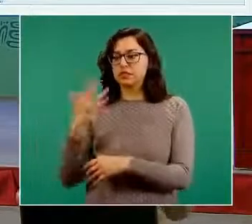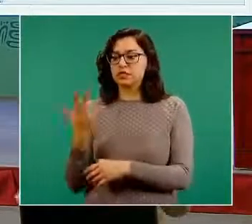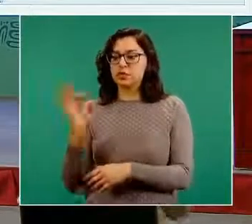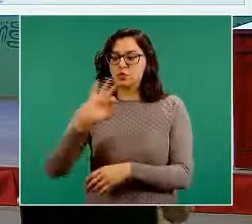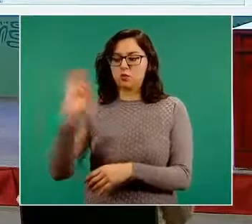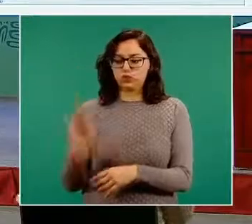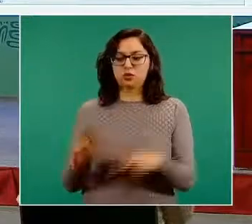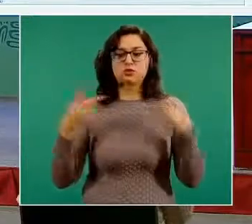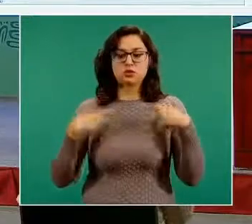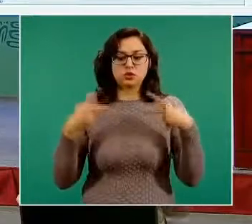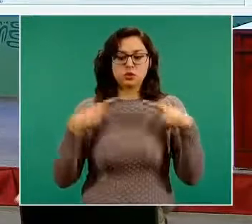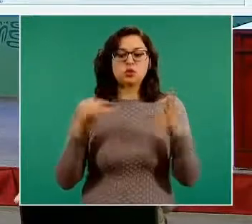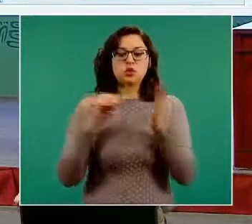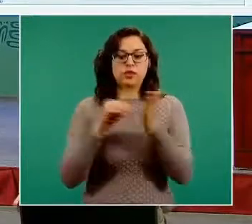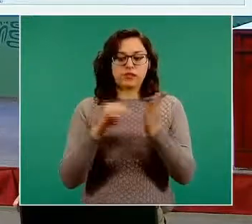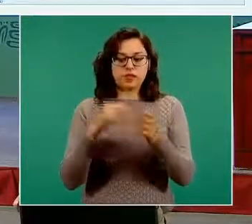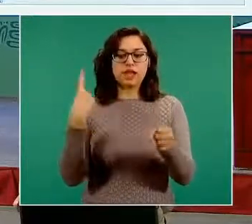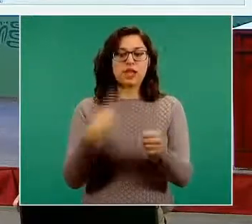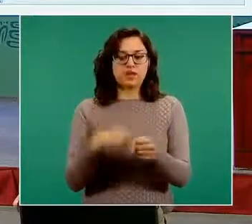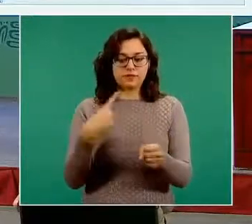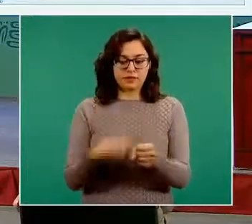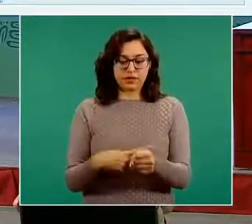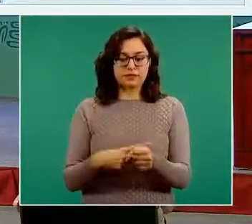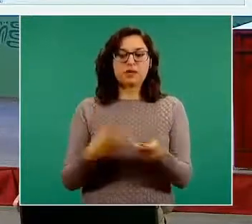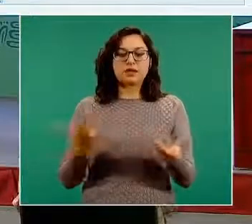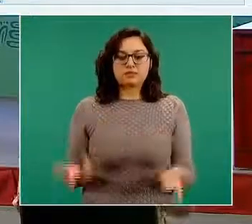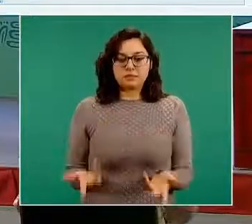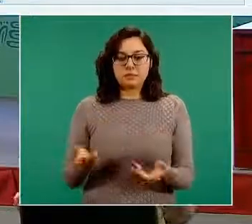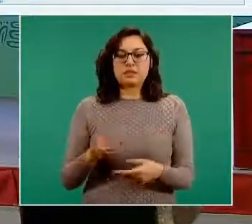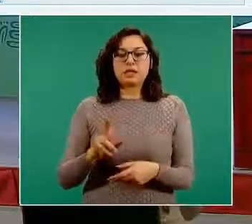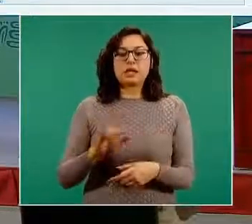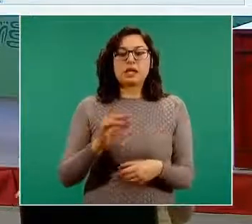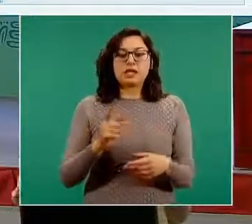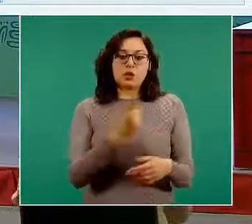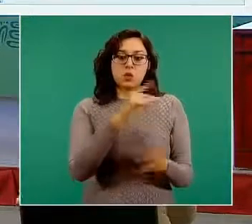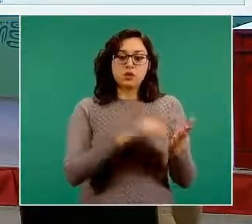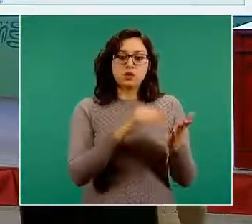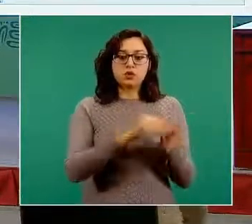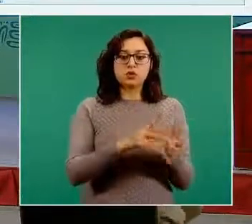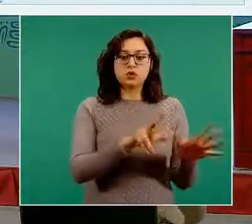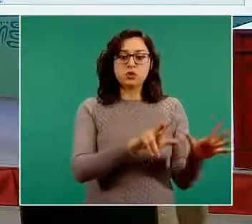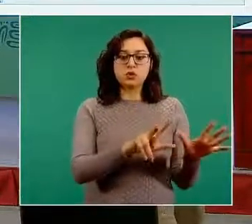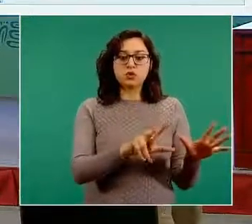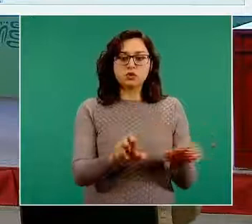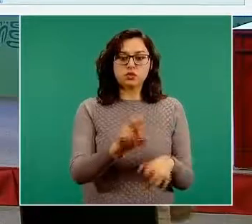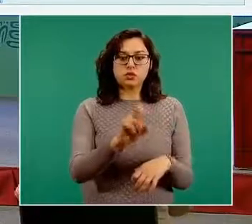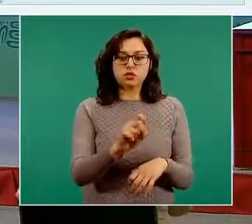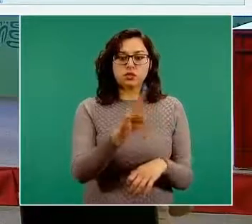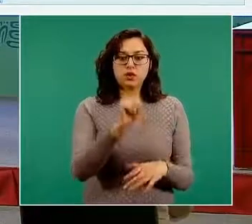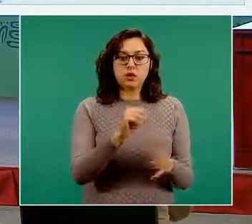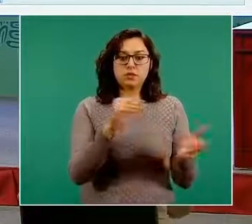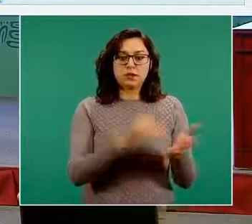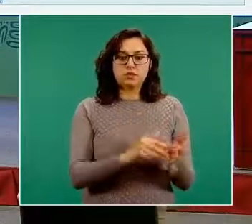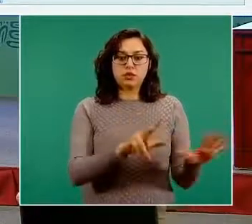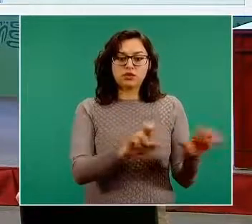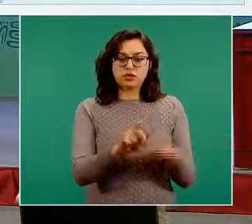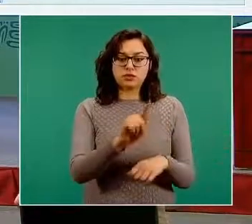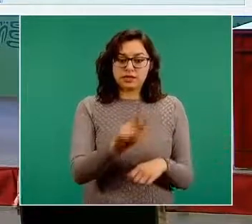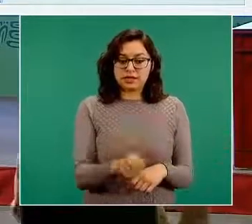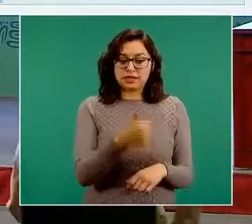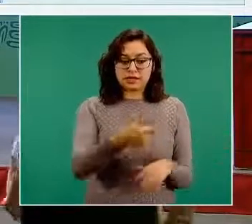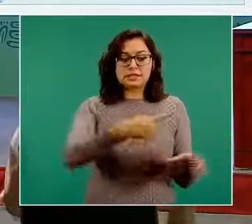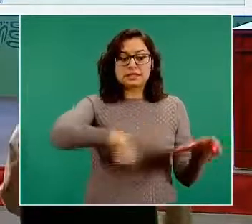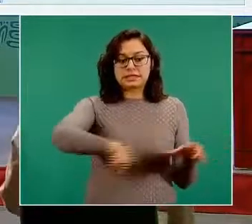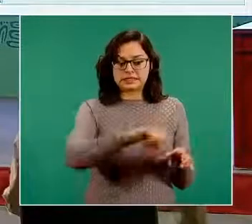1.839.876, que son las personas que en este momento estimamos son casos ya confirmados de COVID-19 en base a